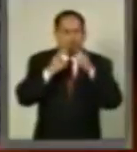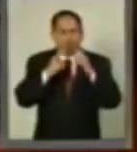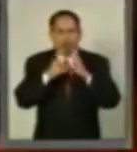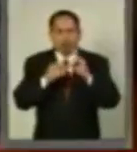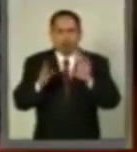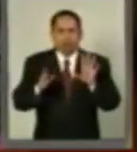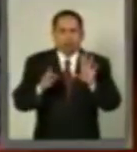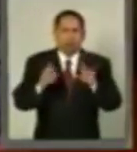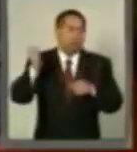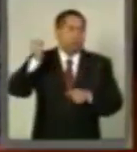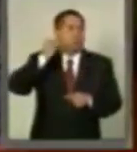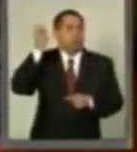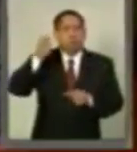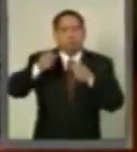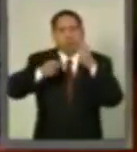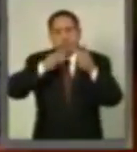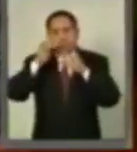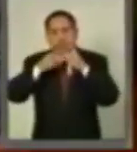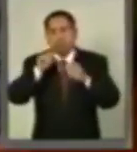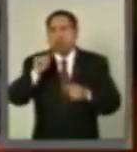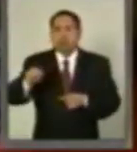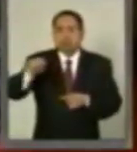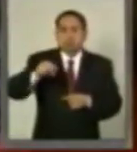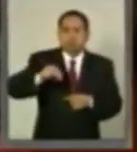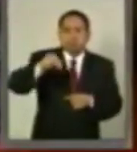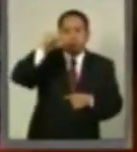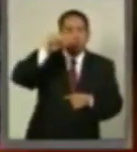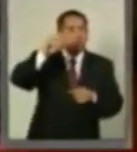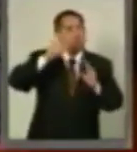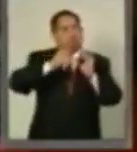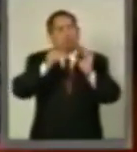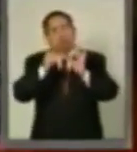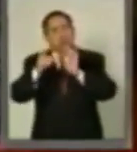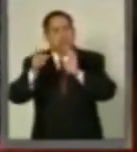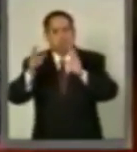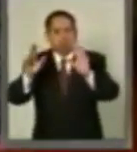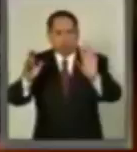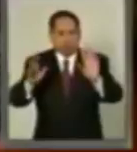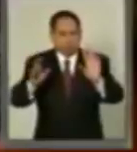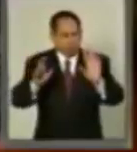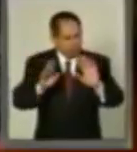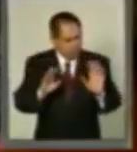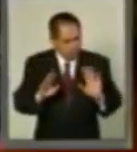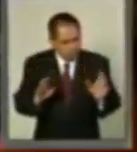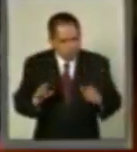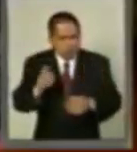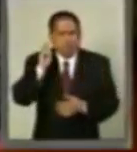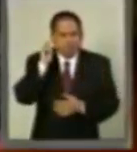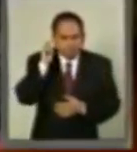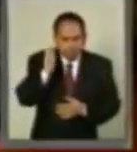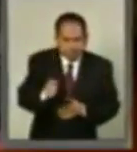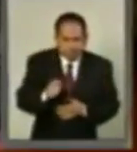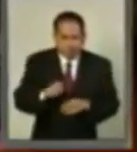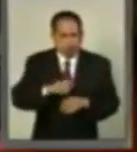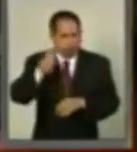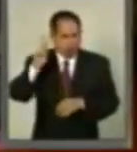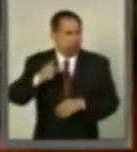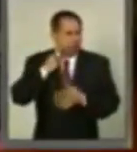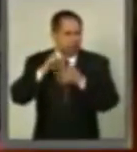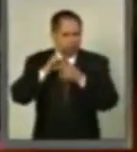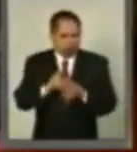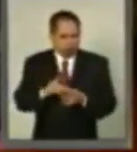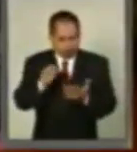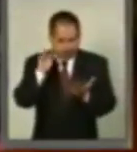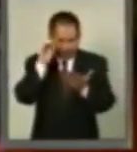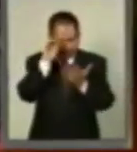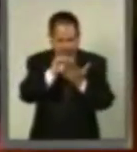solamente de algún discurso que se escuche desde el norte, un tuit, y que más bien sea una política de Estado que nos